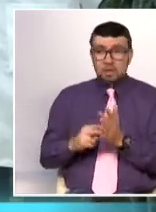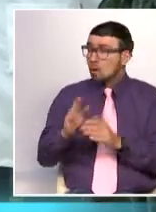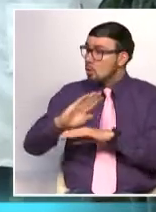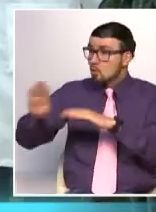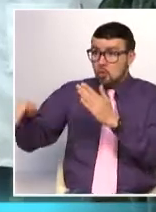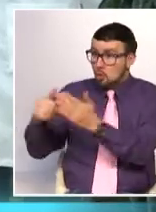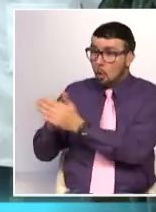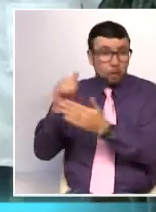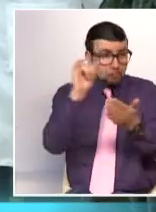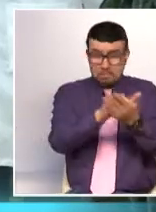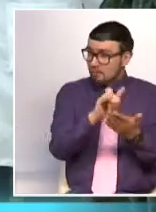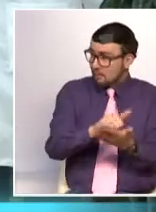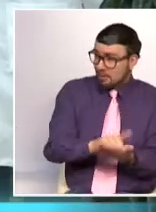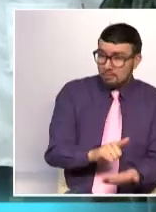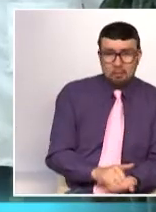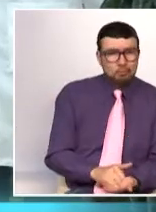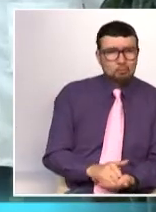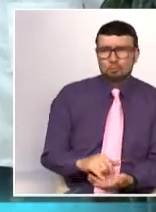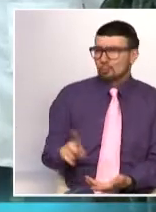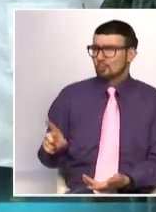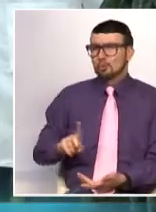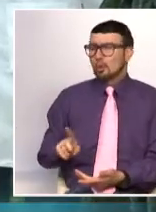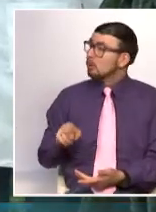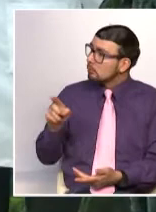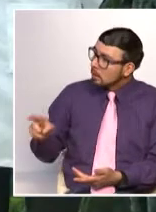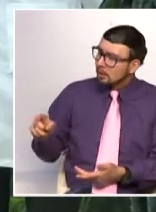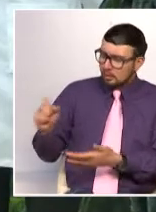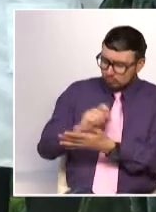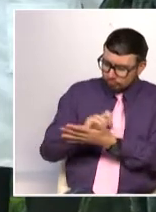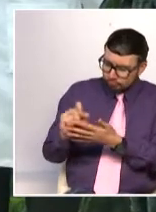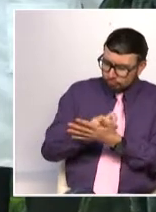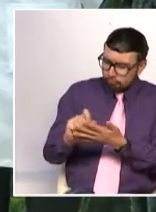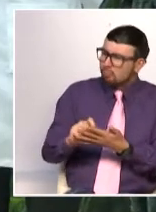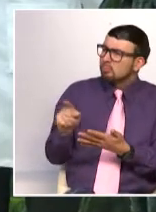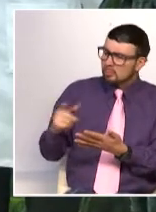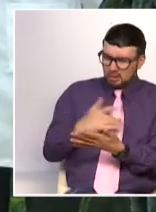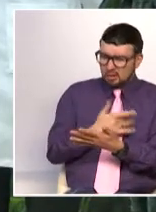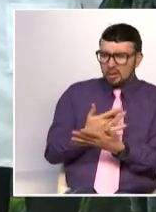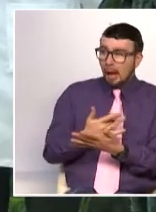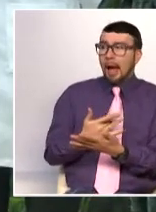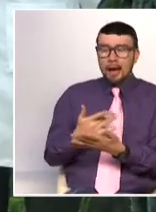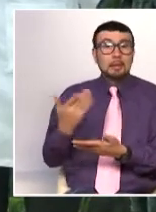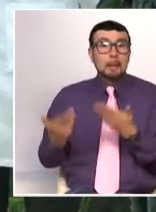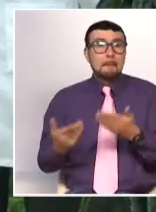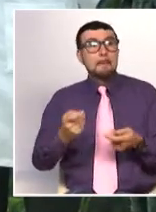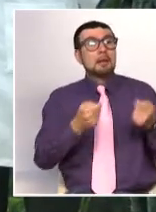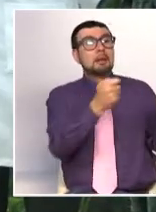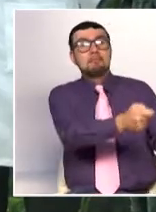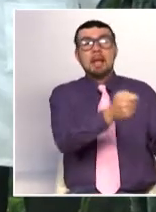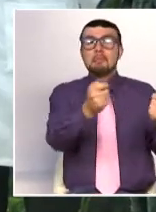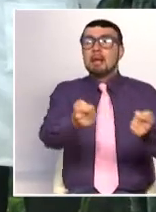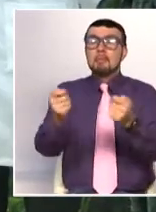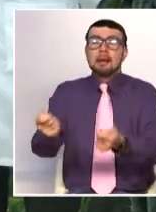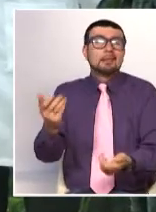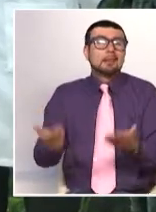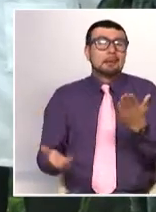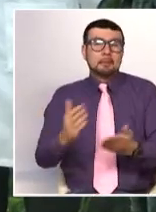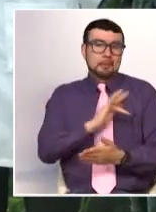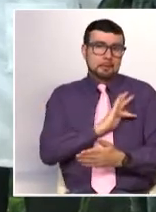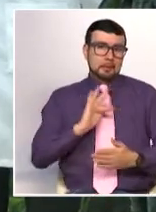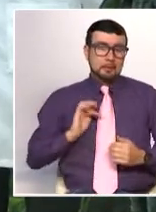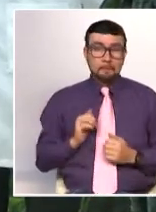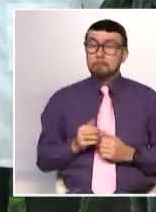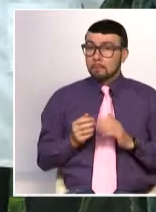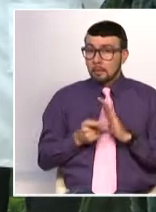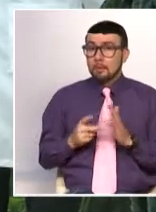parque la salud vamos a hacer este protocolo no dependiendo por eso es importante que entiendan que para un proceso de